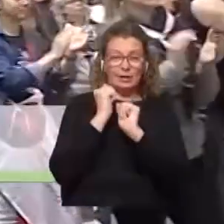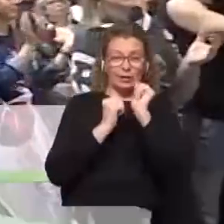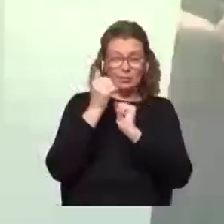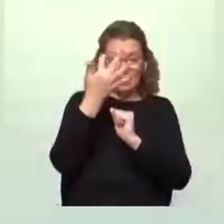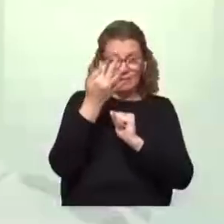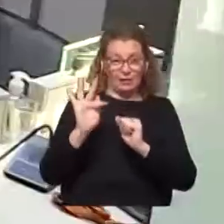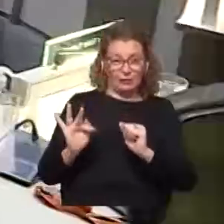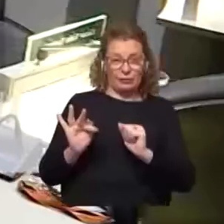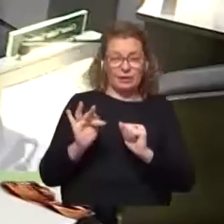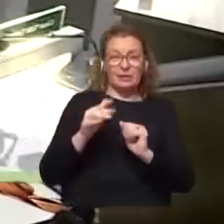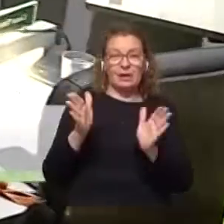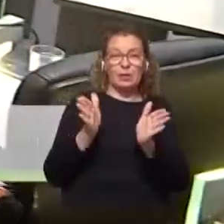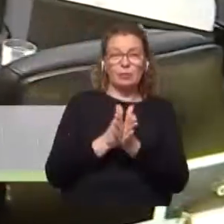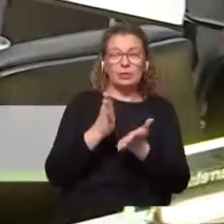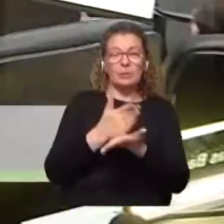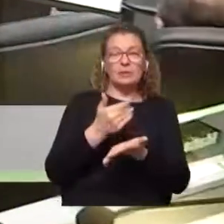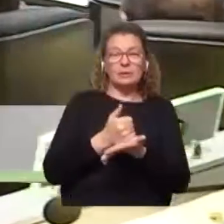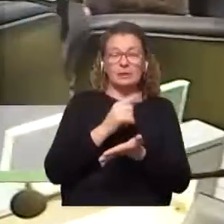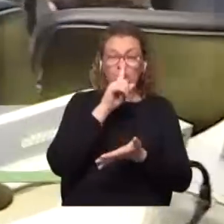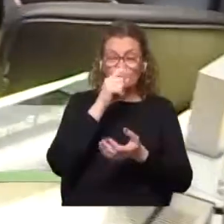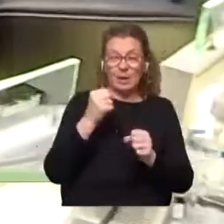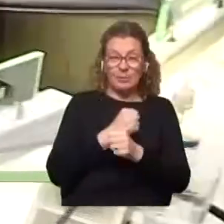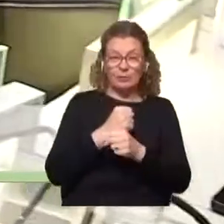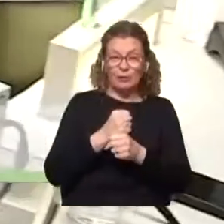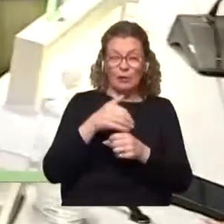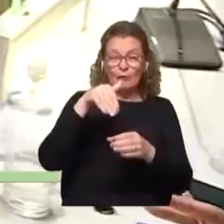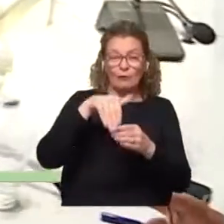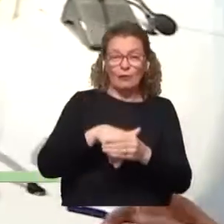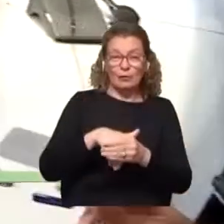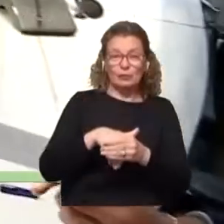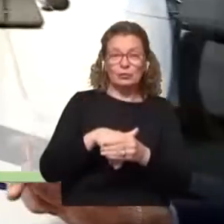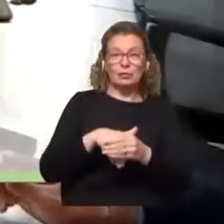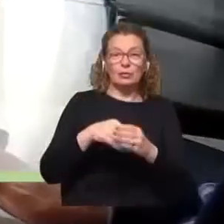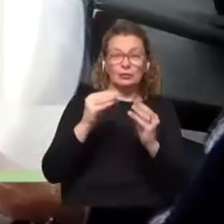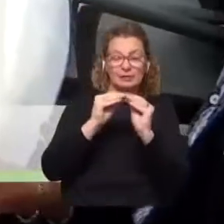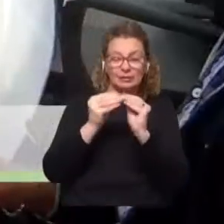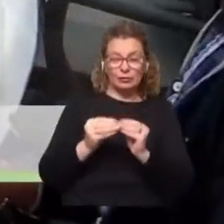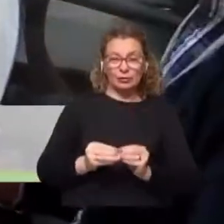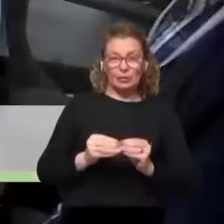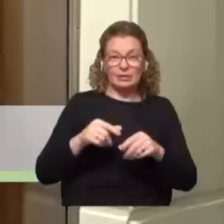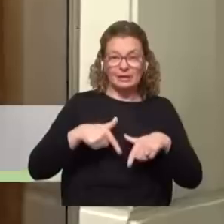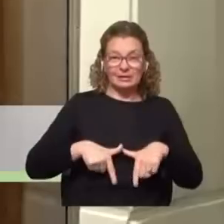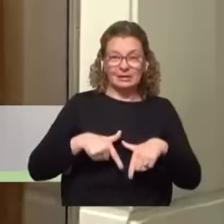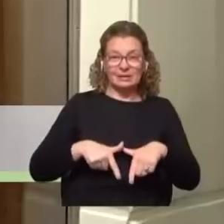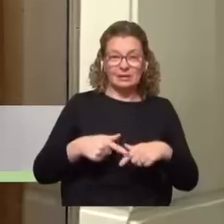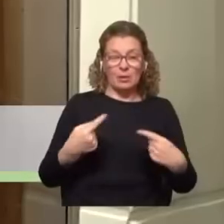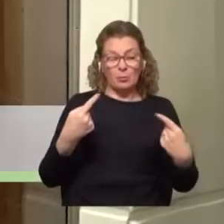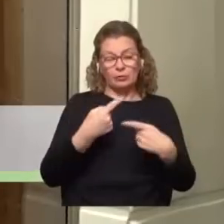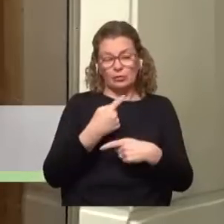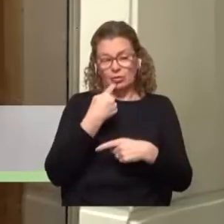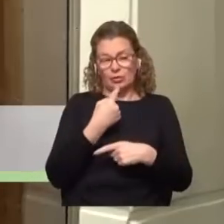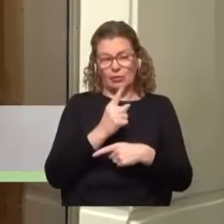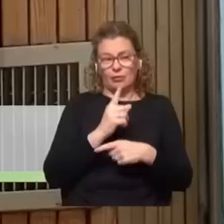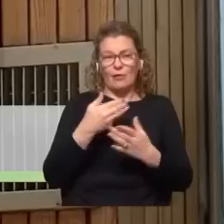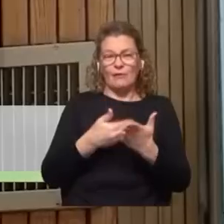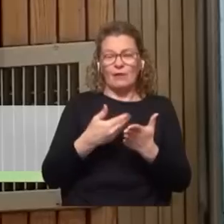filosofía la junta departamental de Montevideo aprobó con votos oficialistas el proyecto de rendición de cuentas de la intendencia la oposición cuestionó